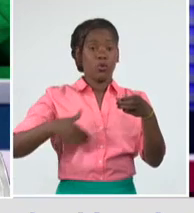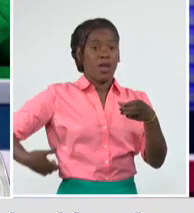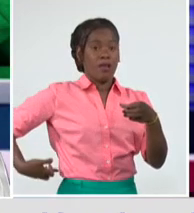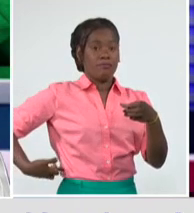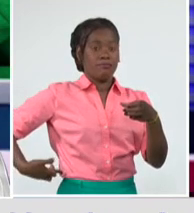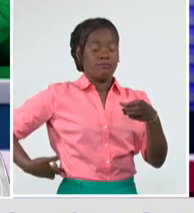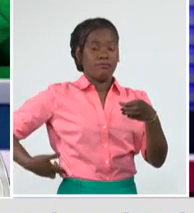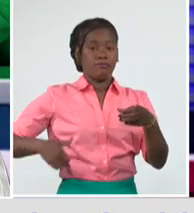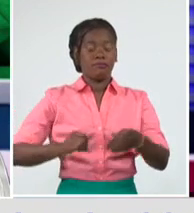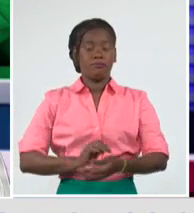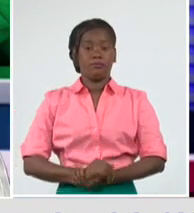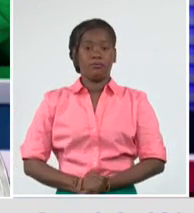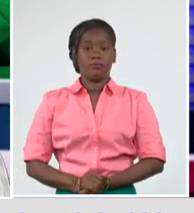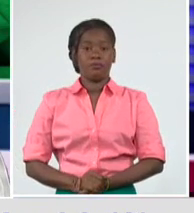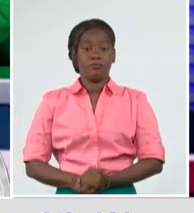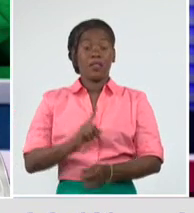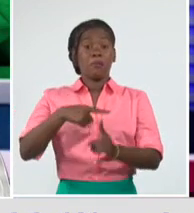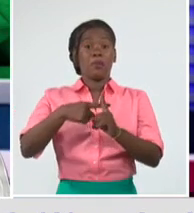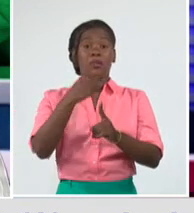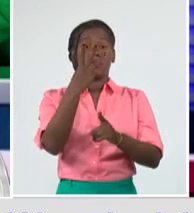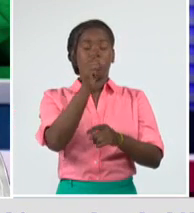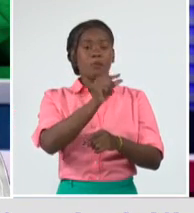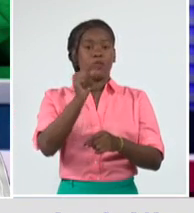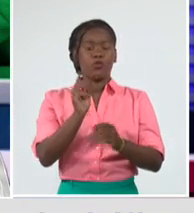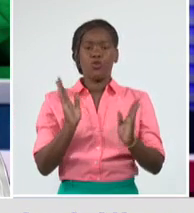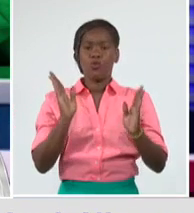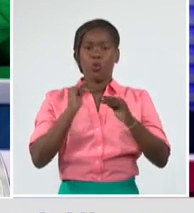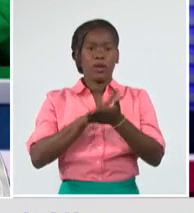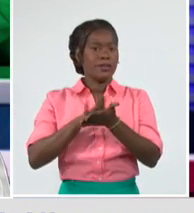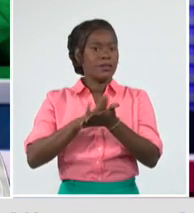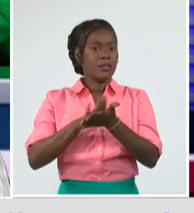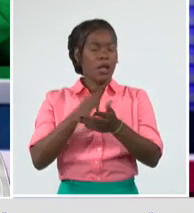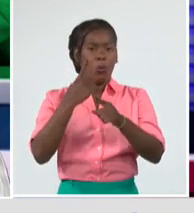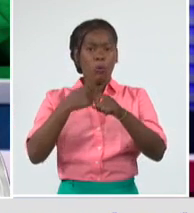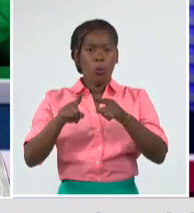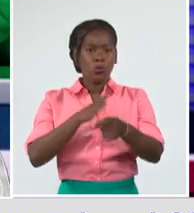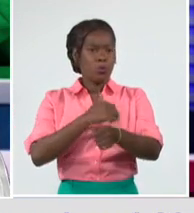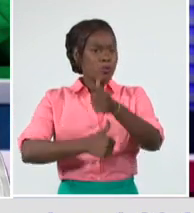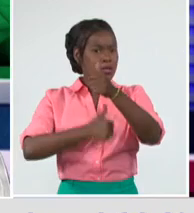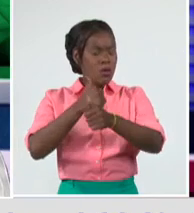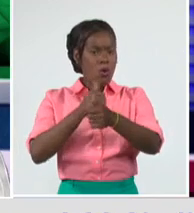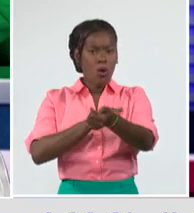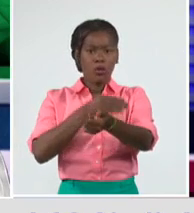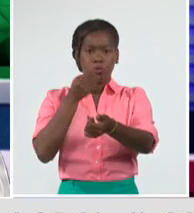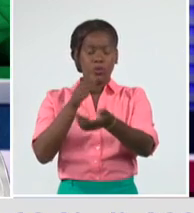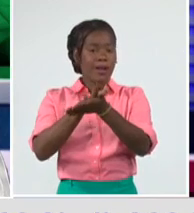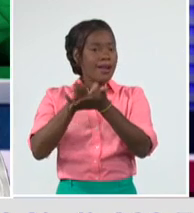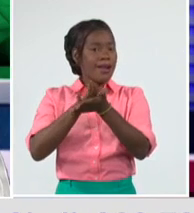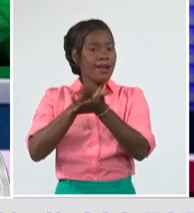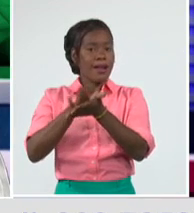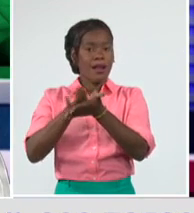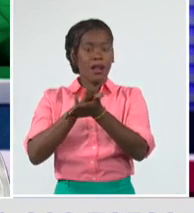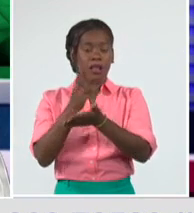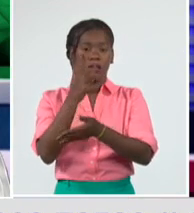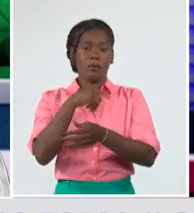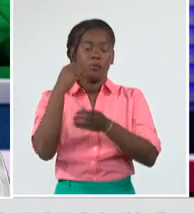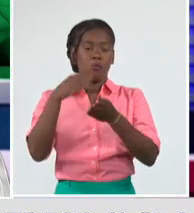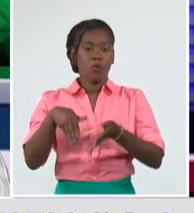3 personas que no tenían, al menos conocida, ninguna comorbilidad previa a su